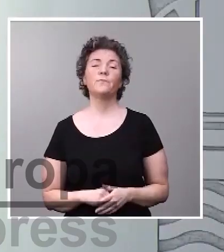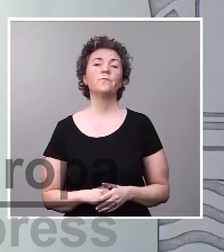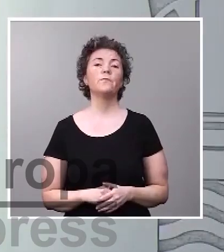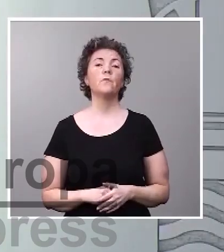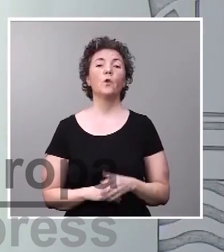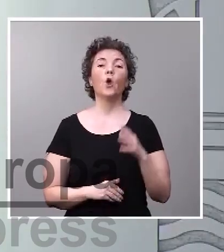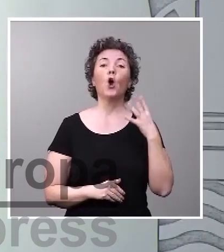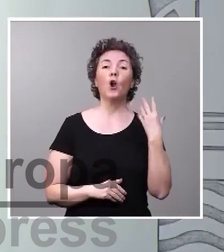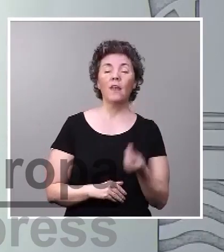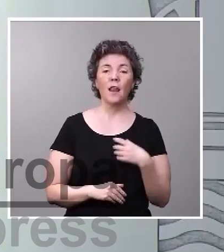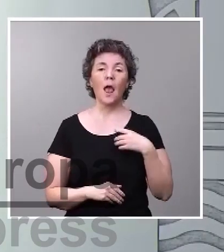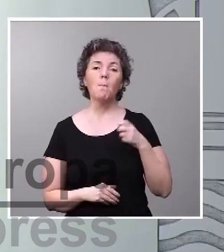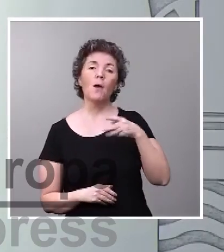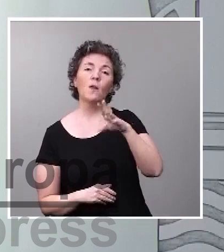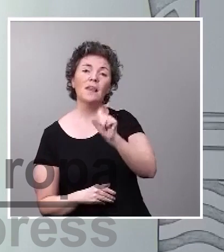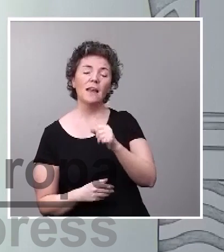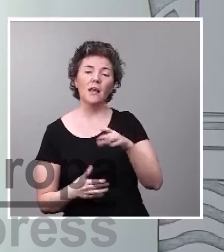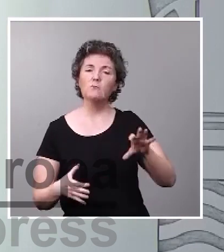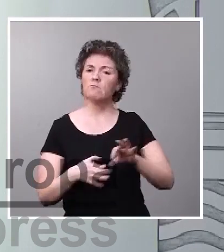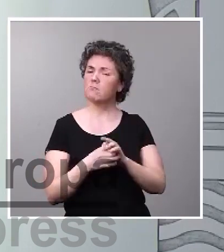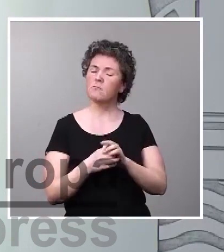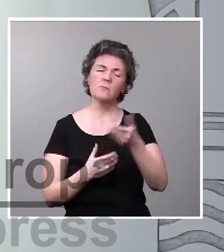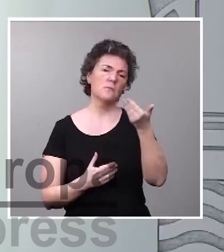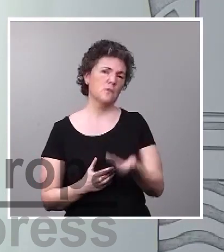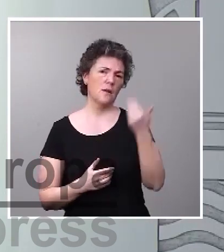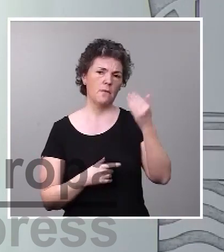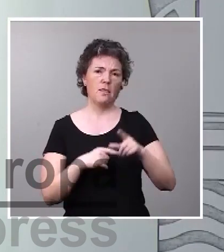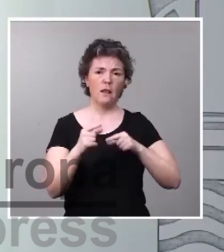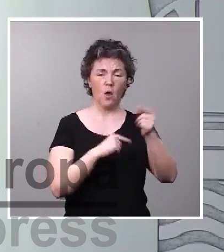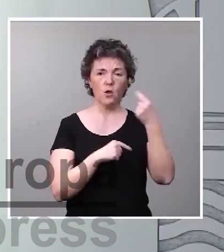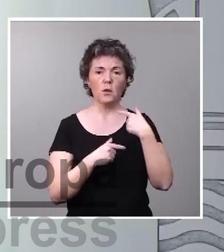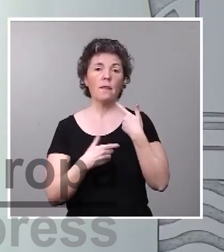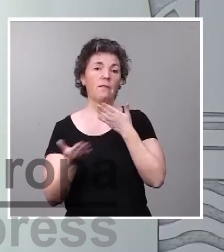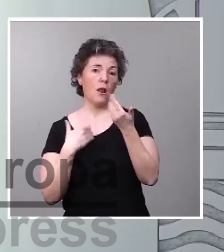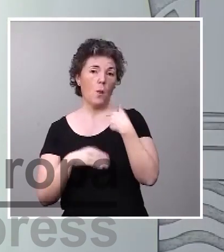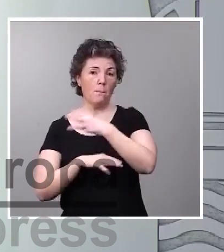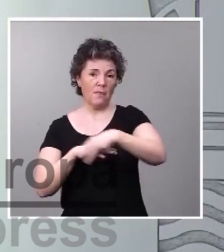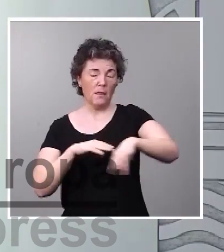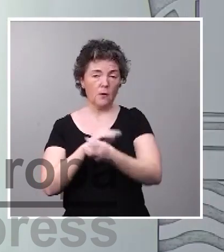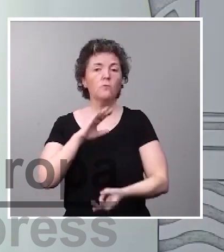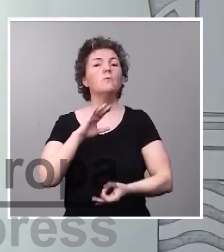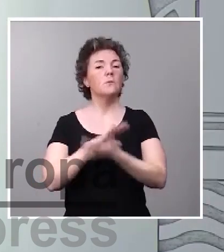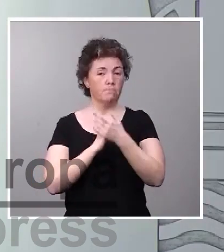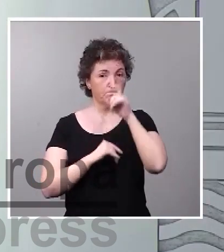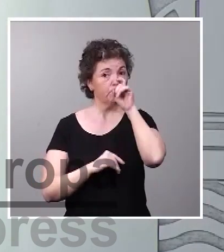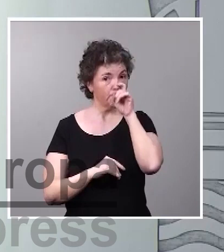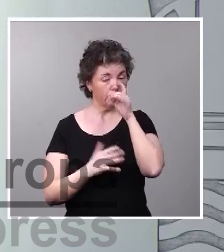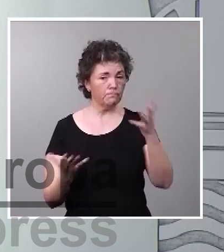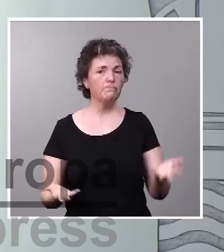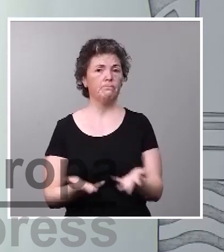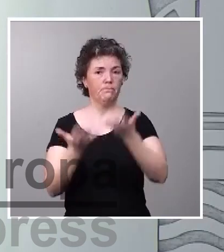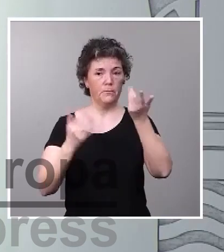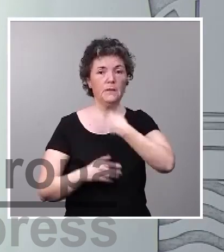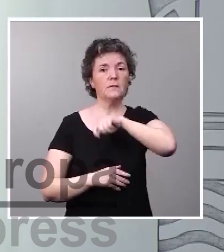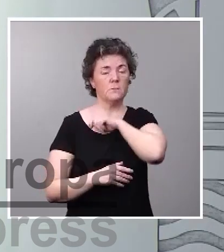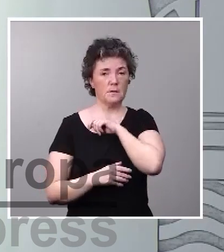como Mauritania son dos socios claves de la OTAN en el marco del diálogo mediterráneo, cuya creación, recuerdo, que impulsó España desde